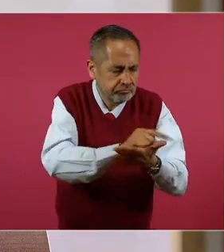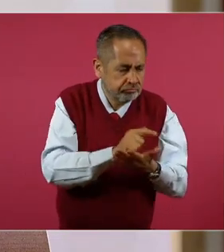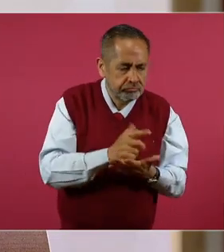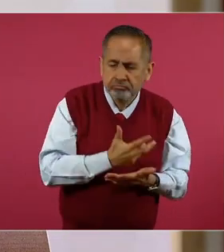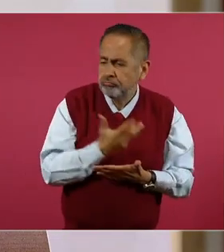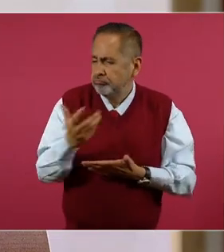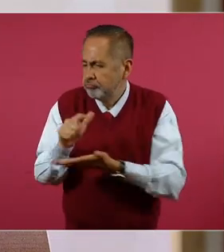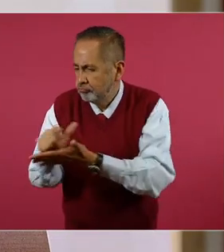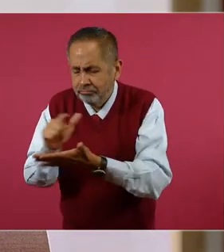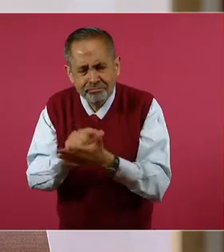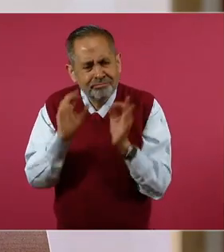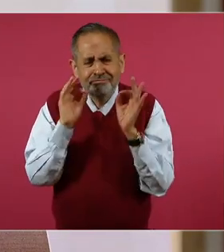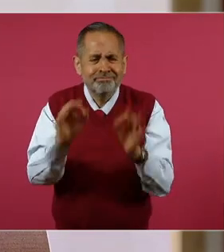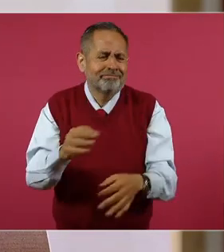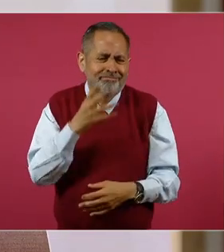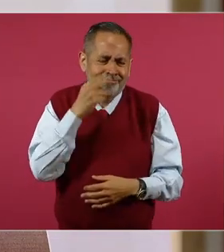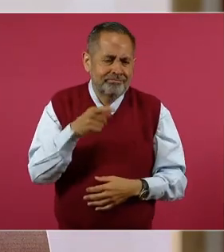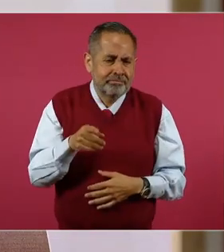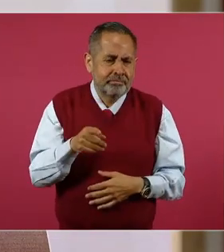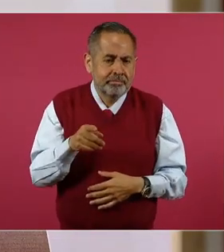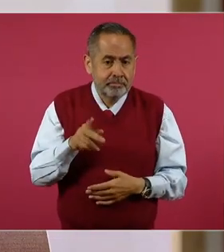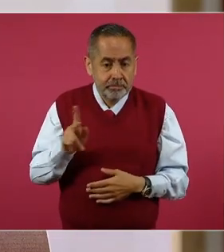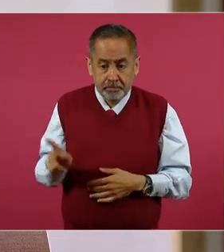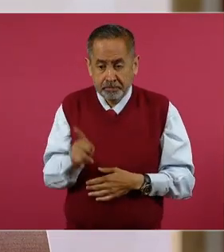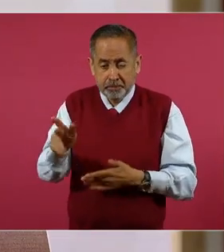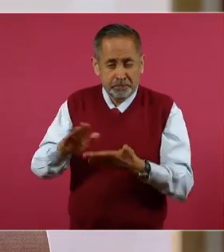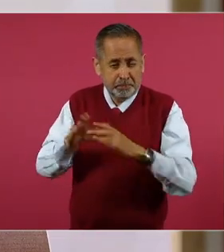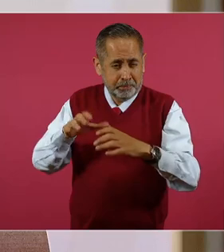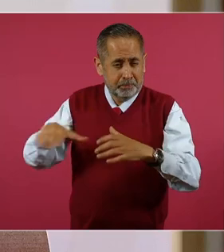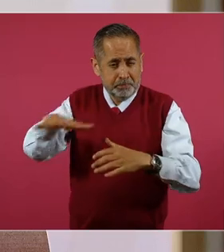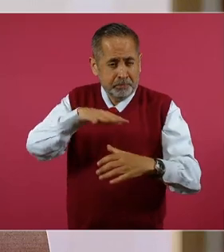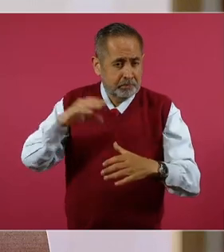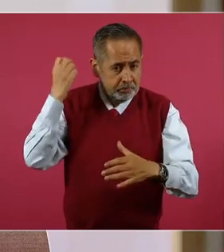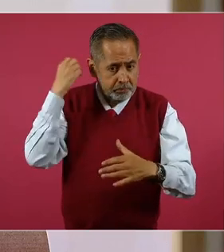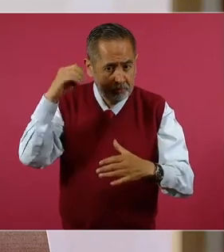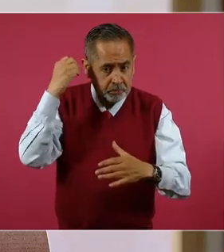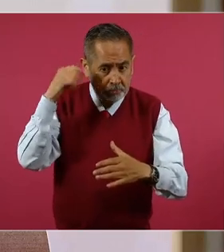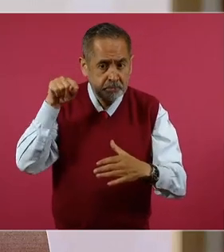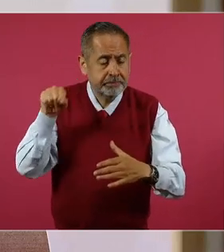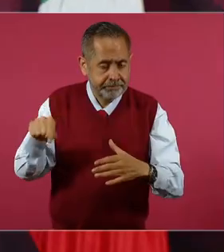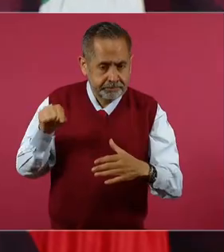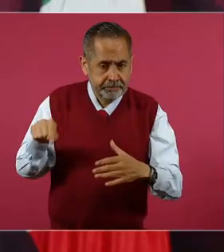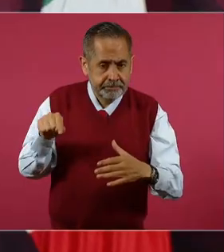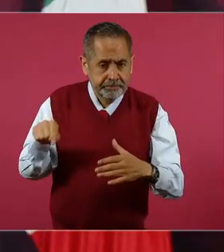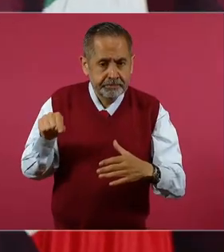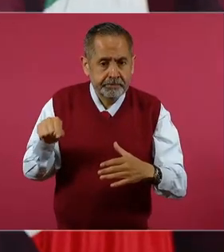En las comunidades y en los pueblos de Oaxaca